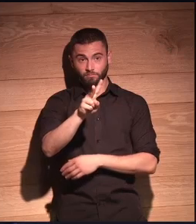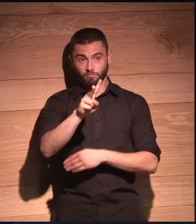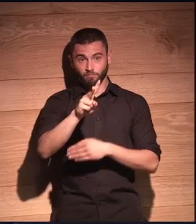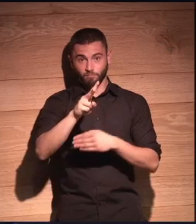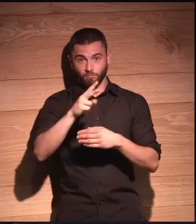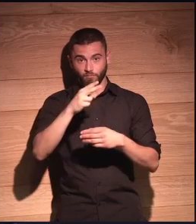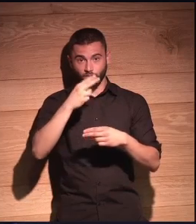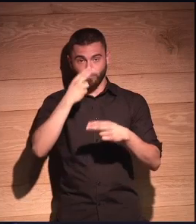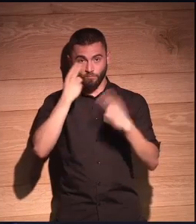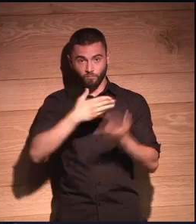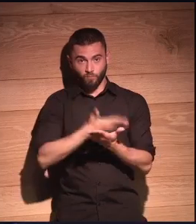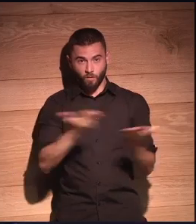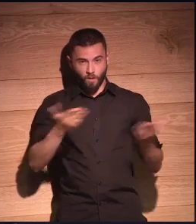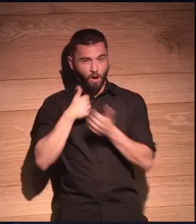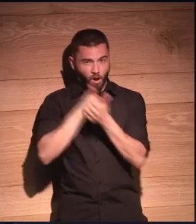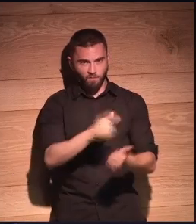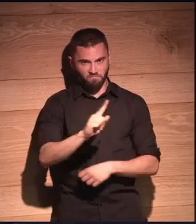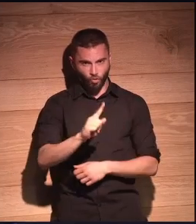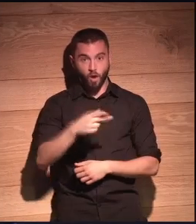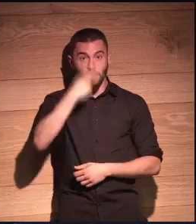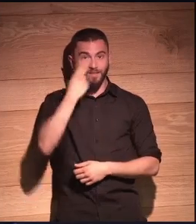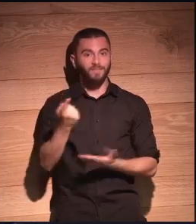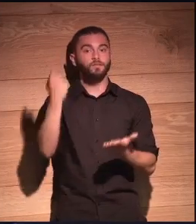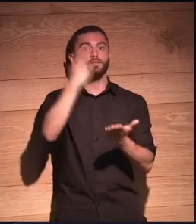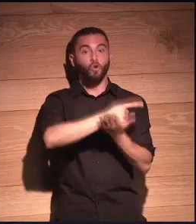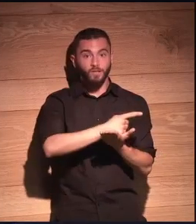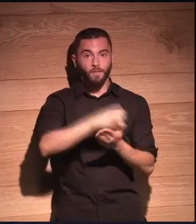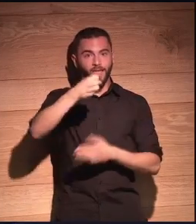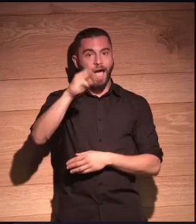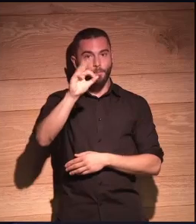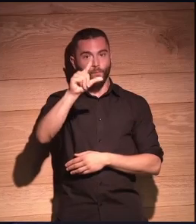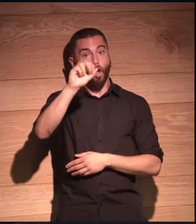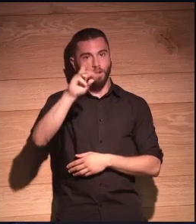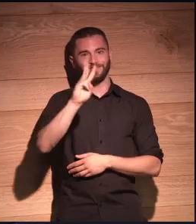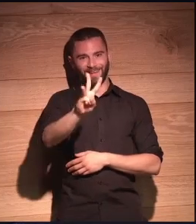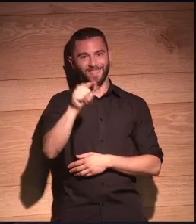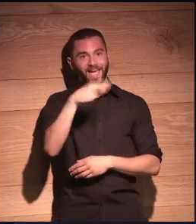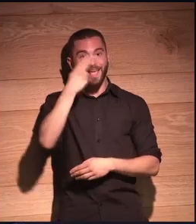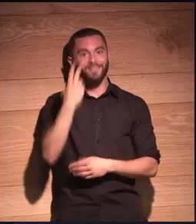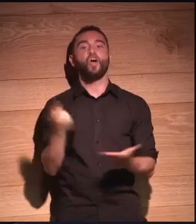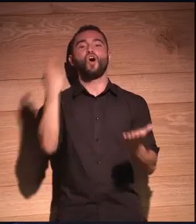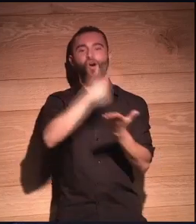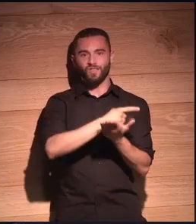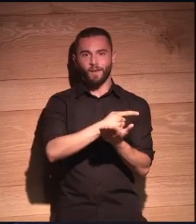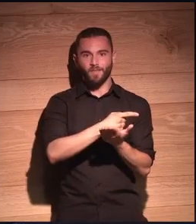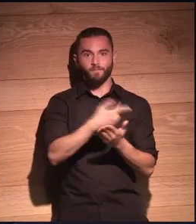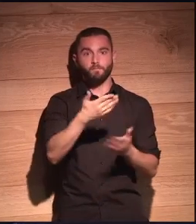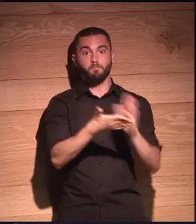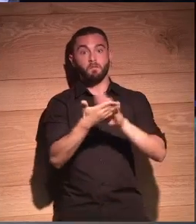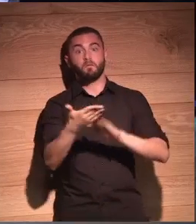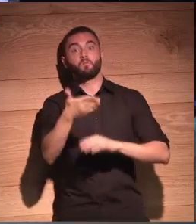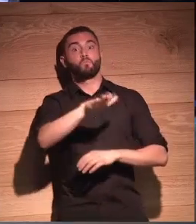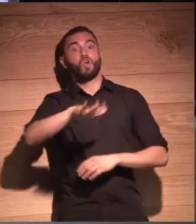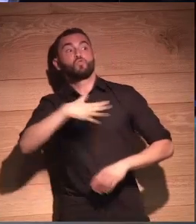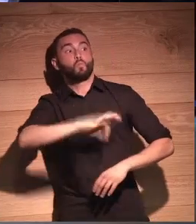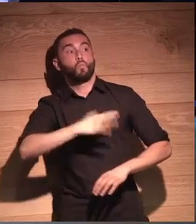tanta población. Se volvió a recuperar el interés, fíjate tú, en el Apolo 13. Claro, ahí puede haber muertos. Bueno,